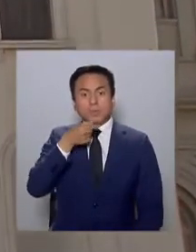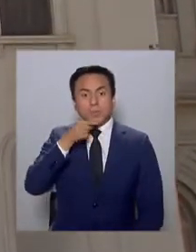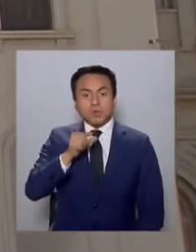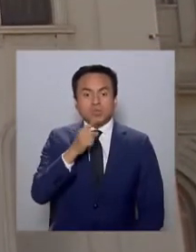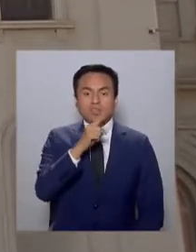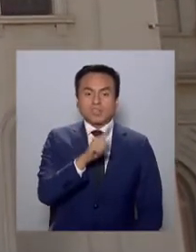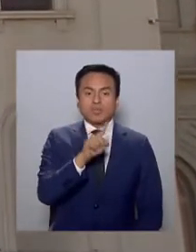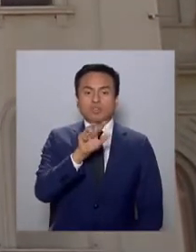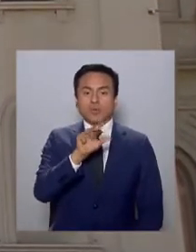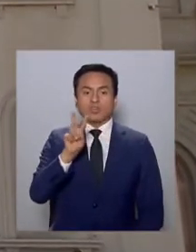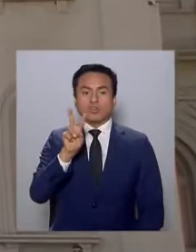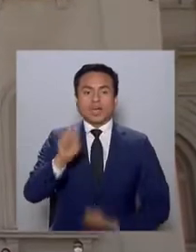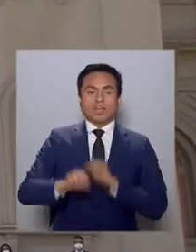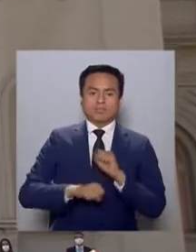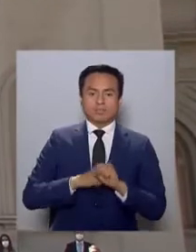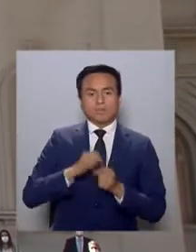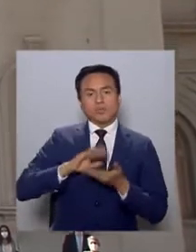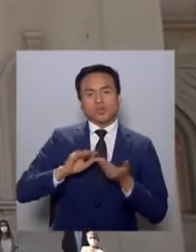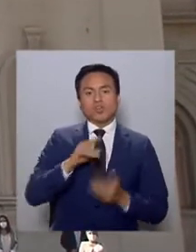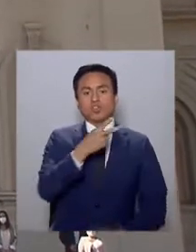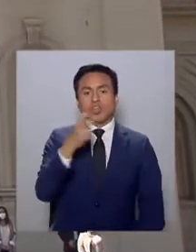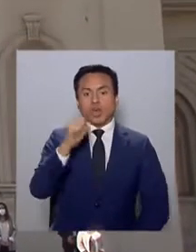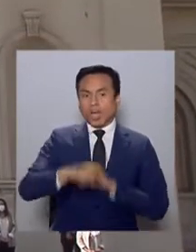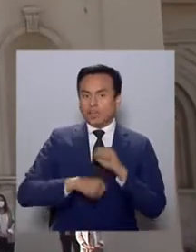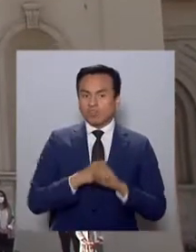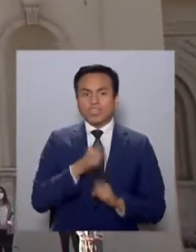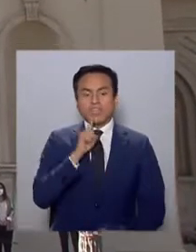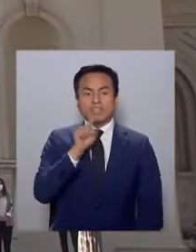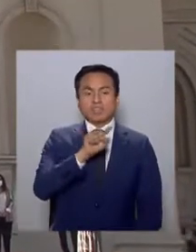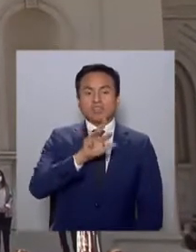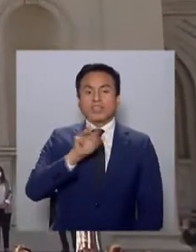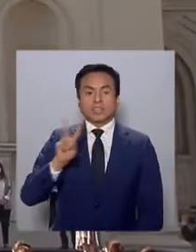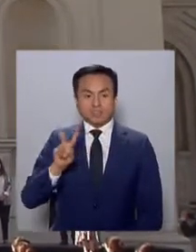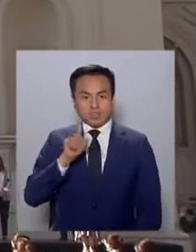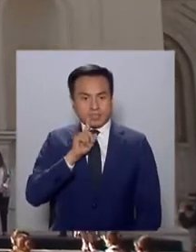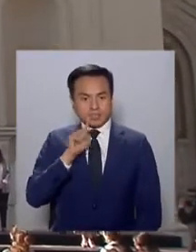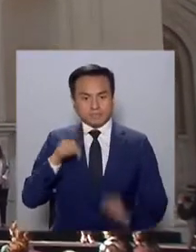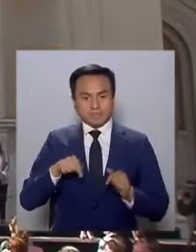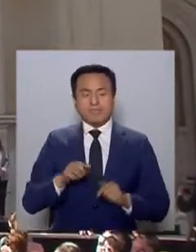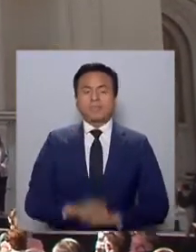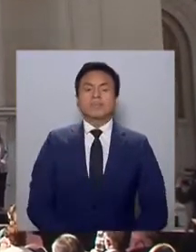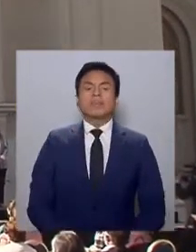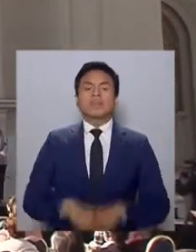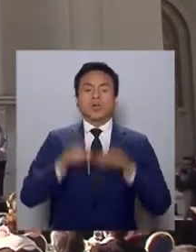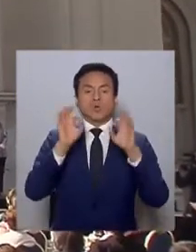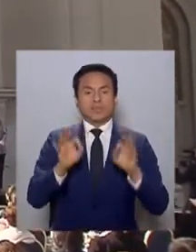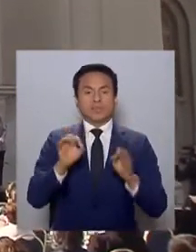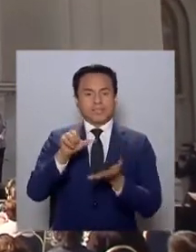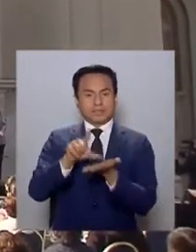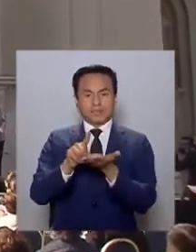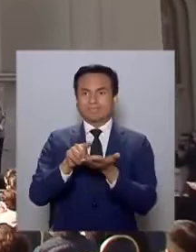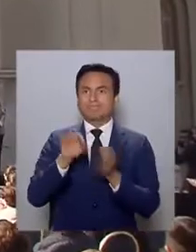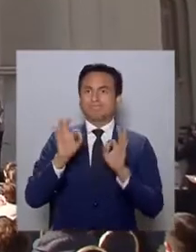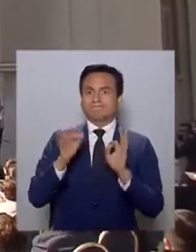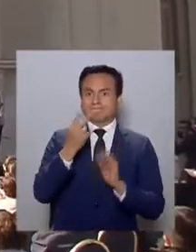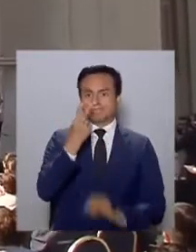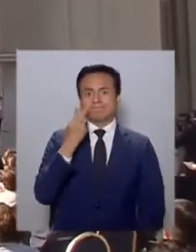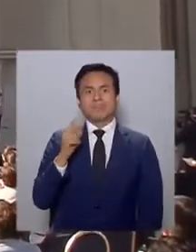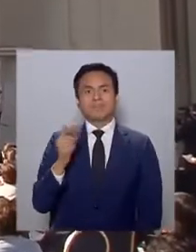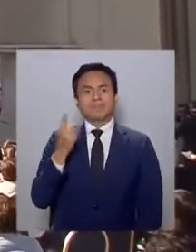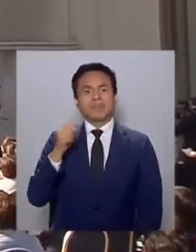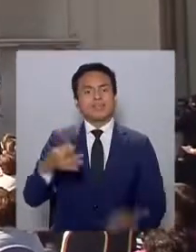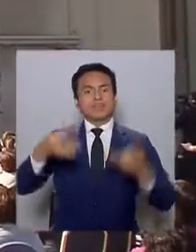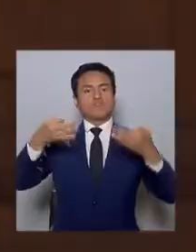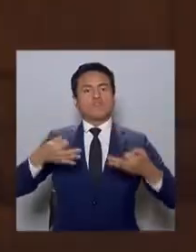cumplir 192 años, perdón, 200 años, tiene 192. Y está justamente presente en mi primer